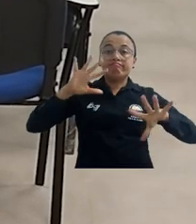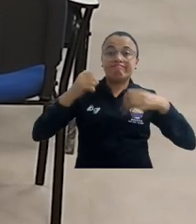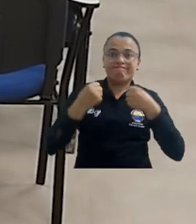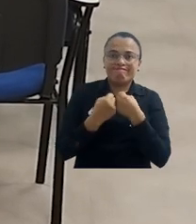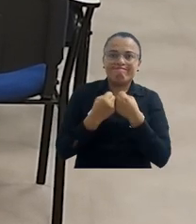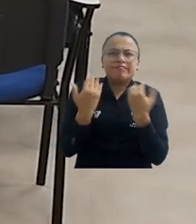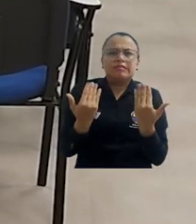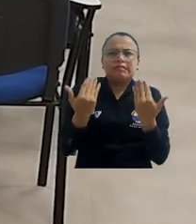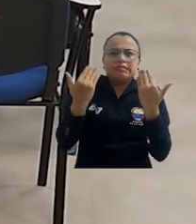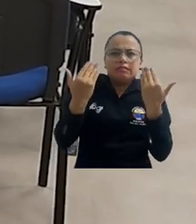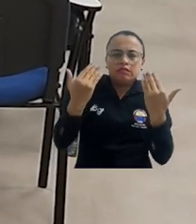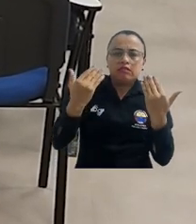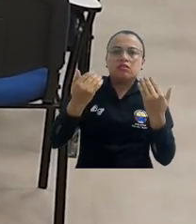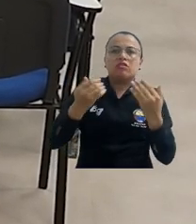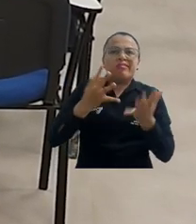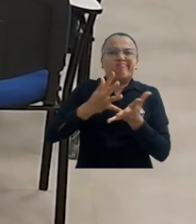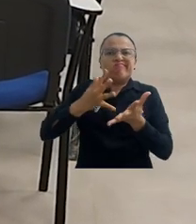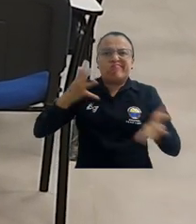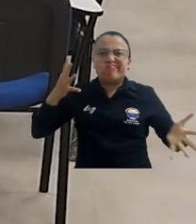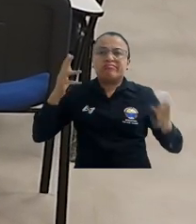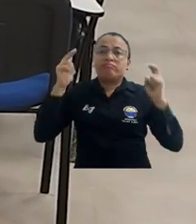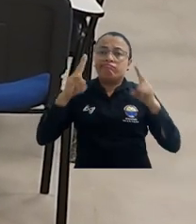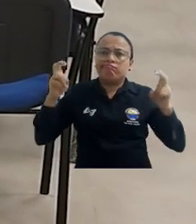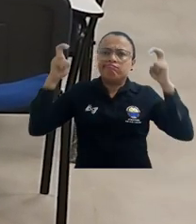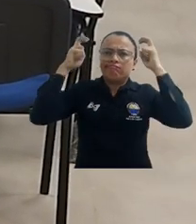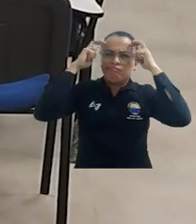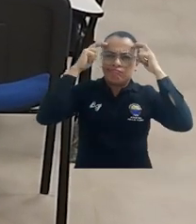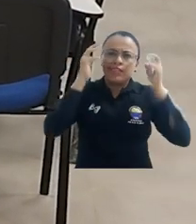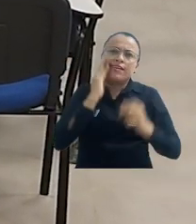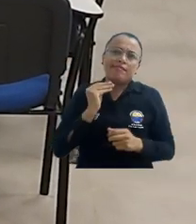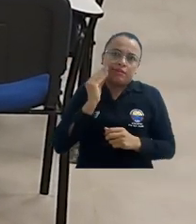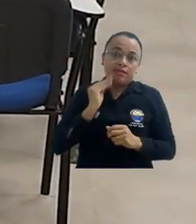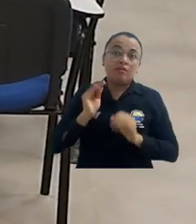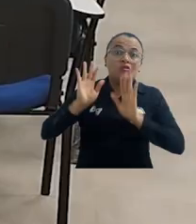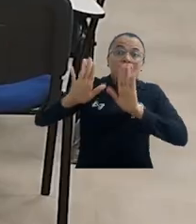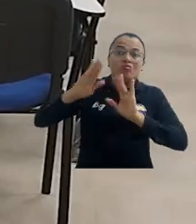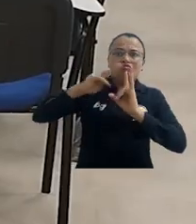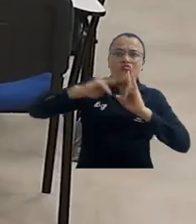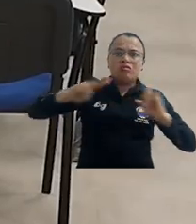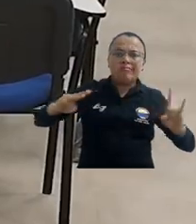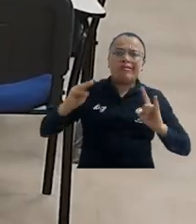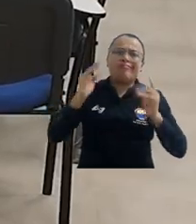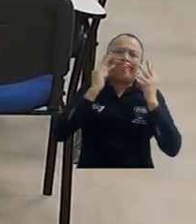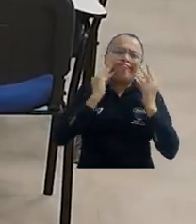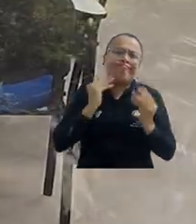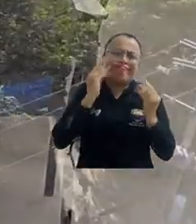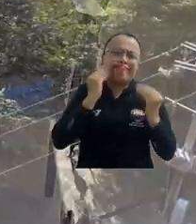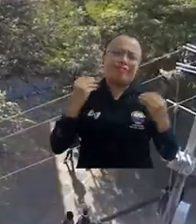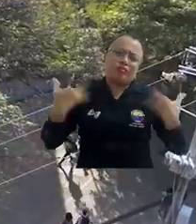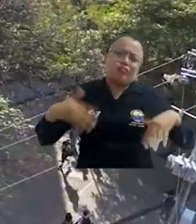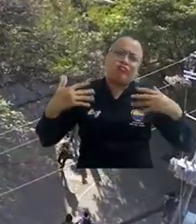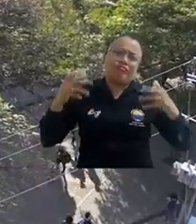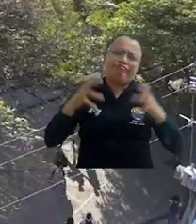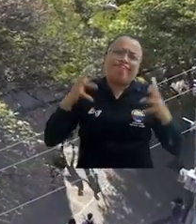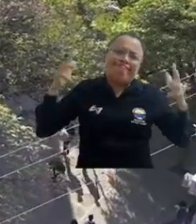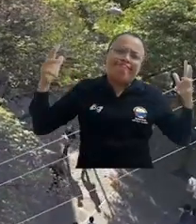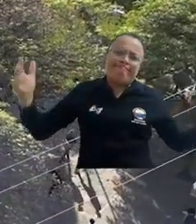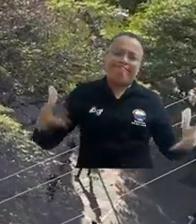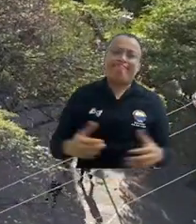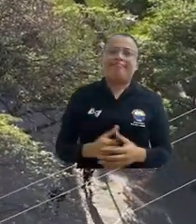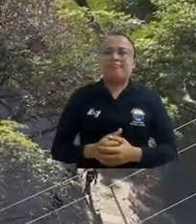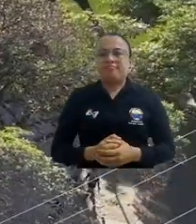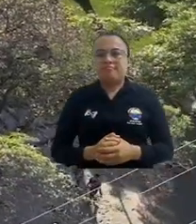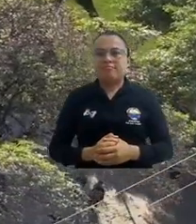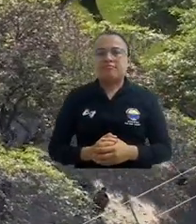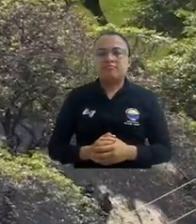Este convenio nos permite el enriquecimiento en conocimiento y experiencias, ya que la Universidad del